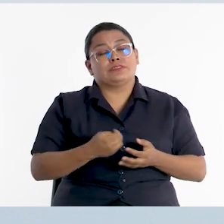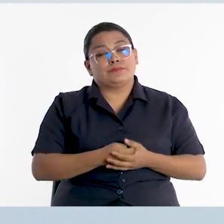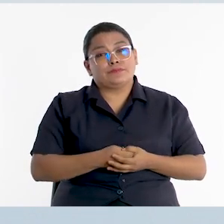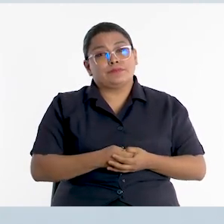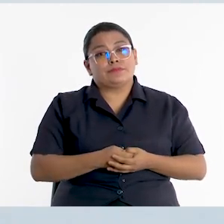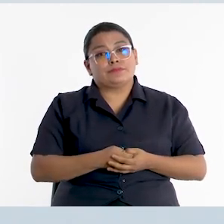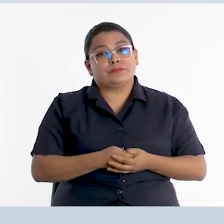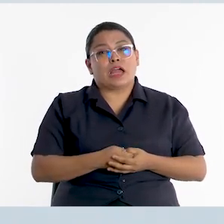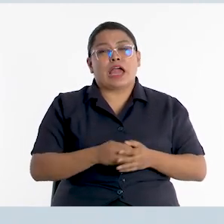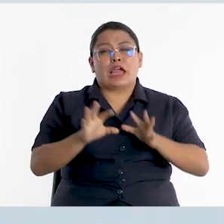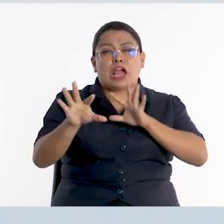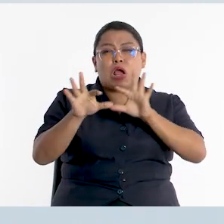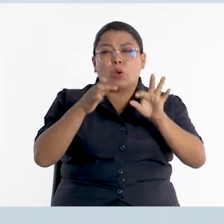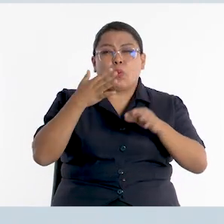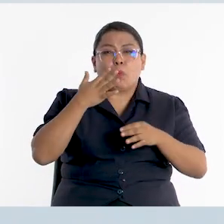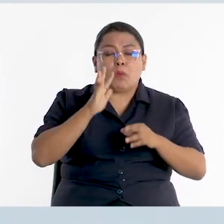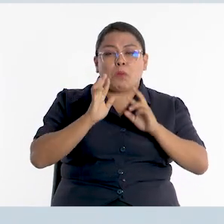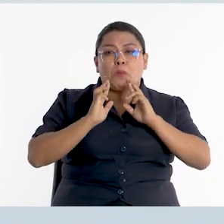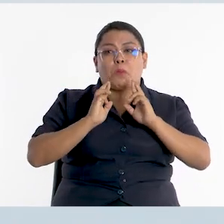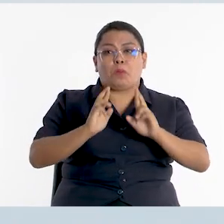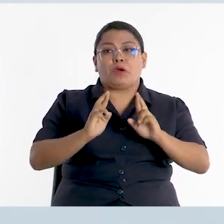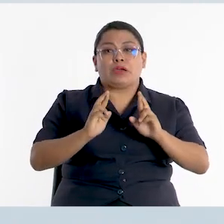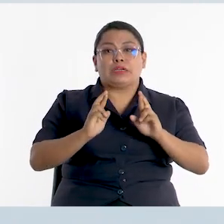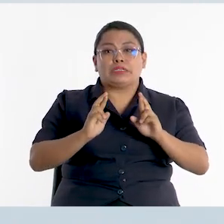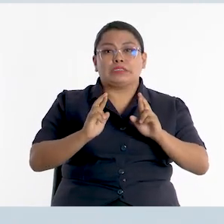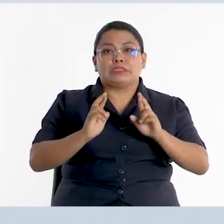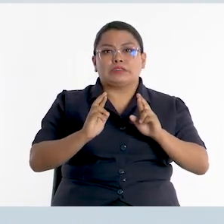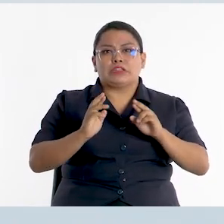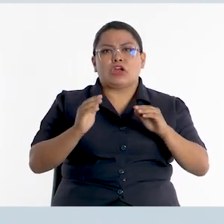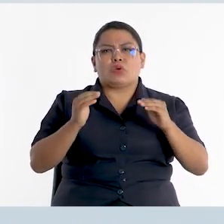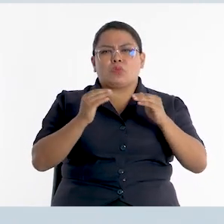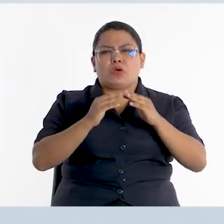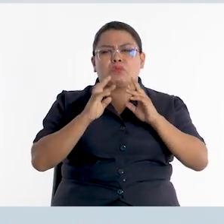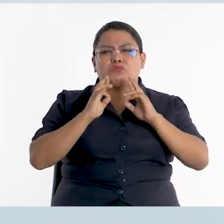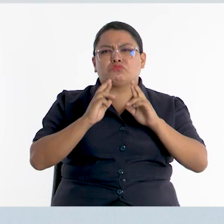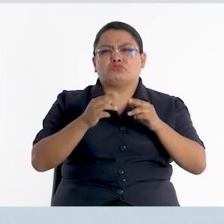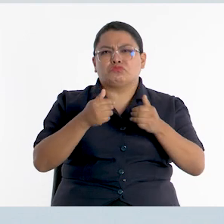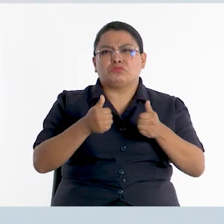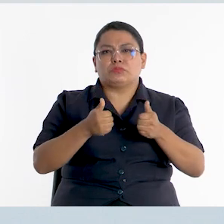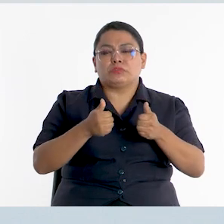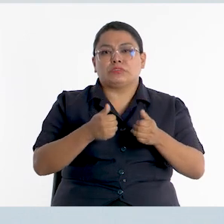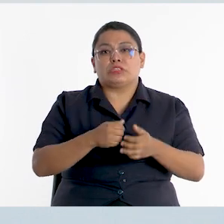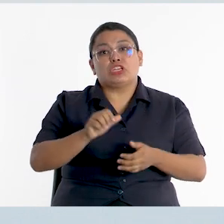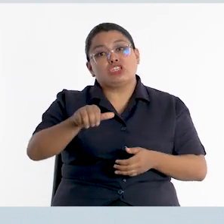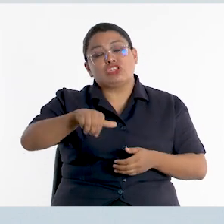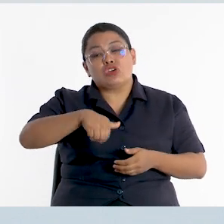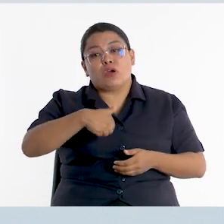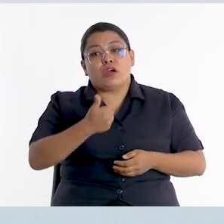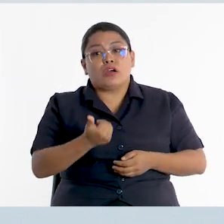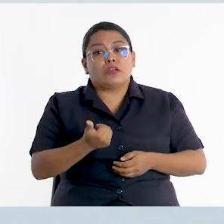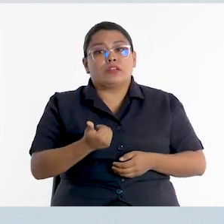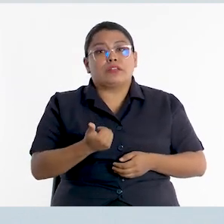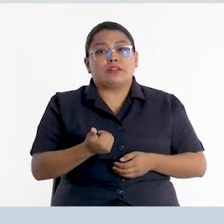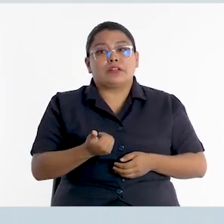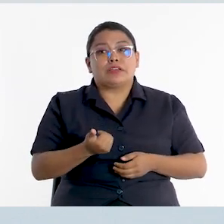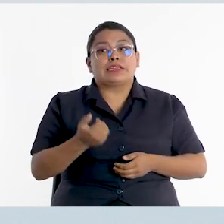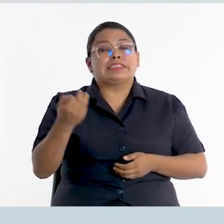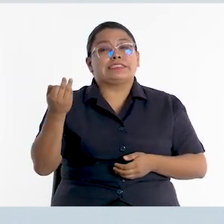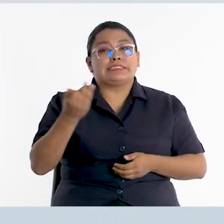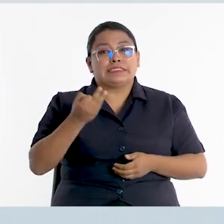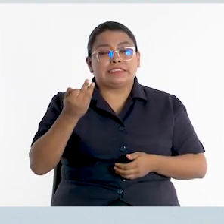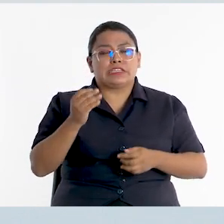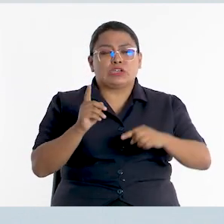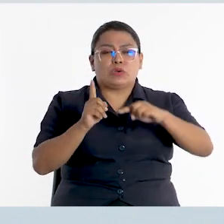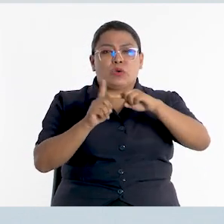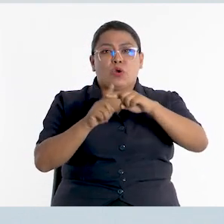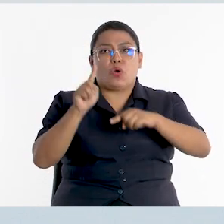estudiantes. Habrá casos en los que la respuesta coincida con el cociente y habrá otros casos en